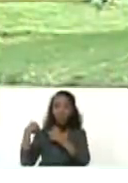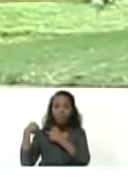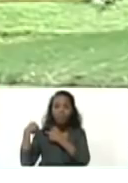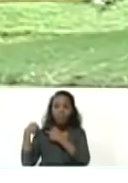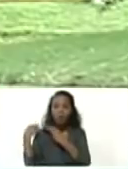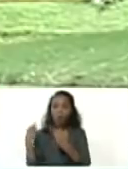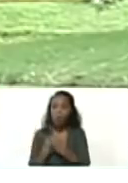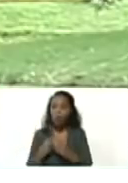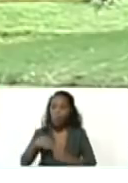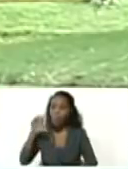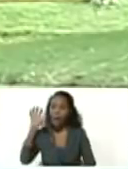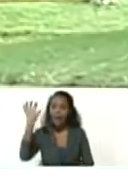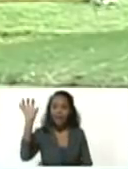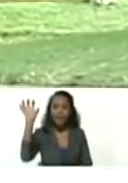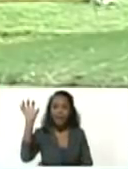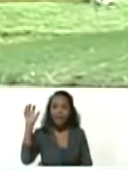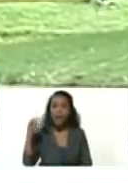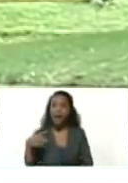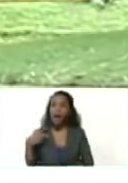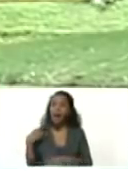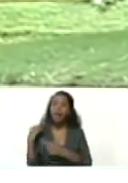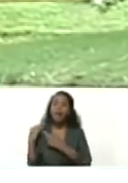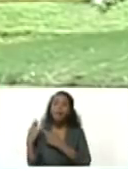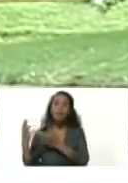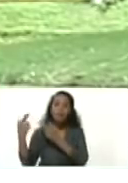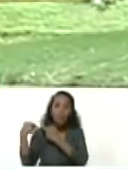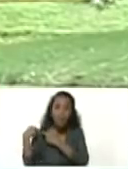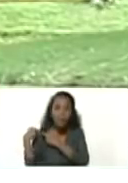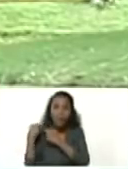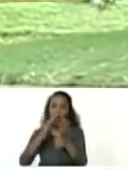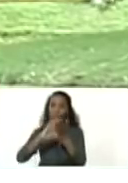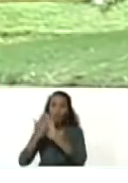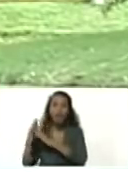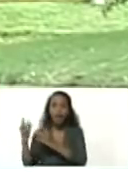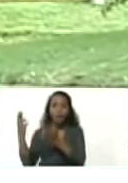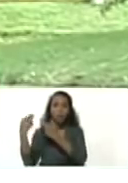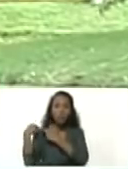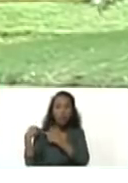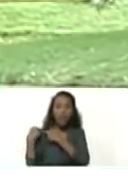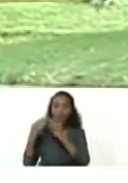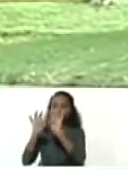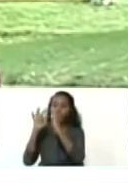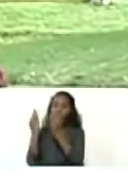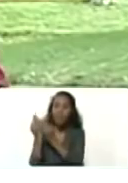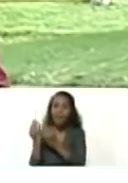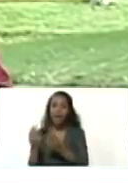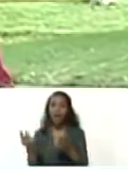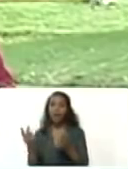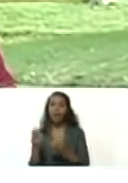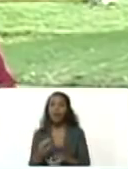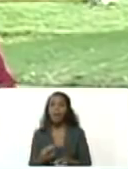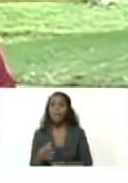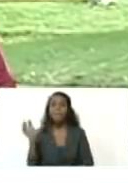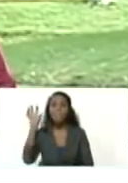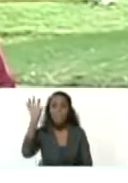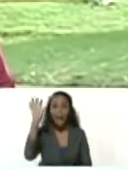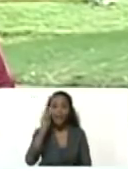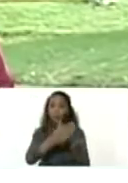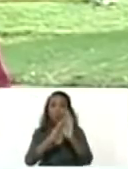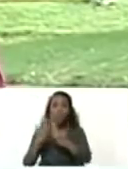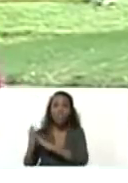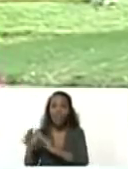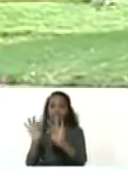patria, la responsabilidad con la comunidad, la responsabilidad con la familia. Patria, comunidad y